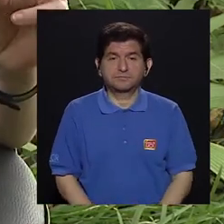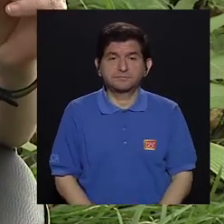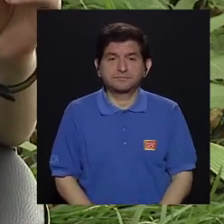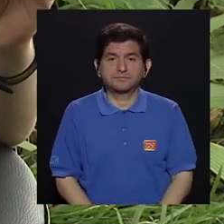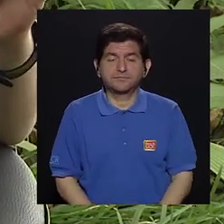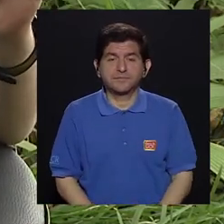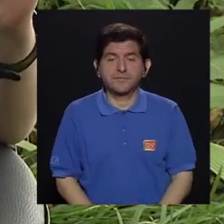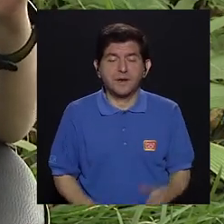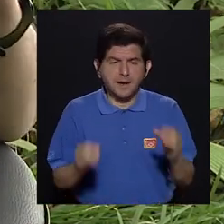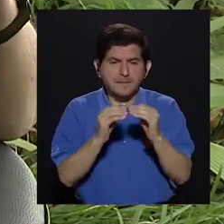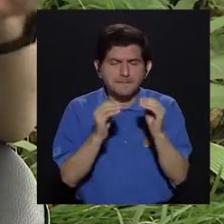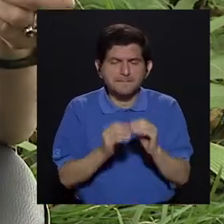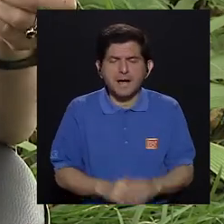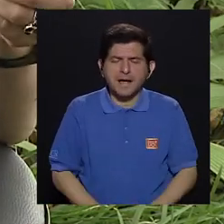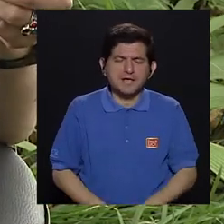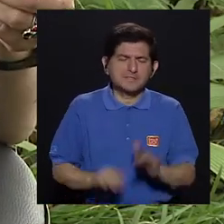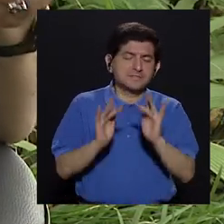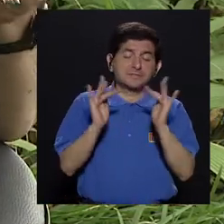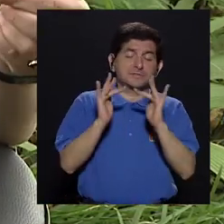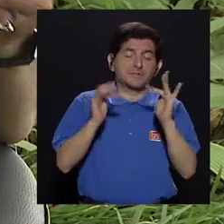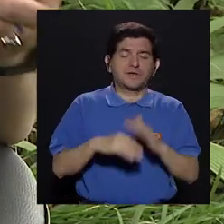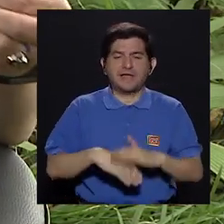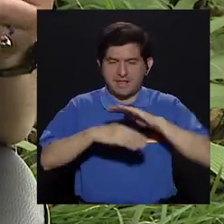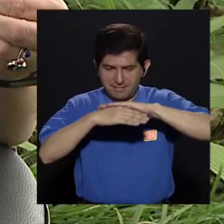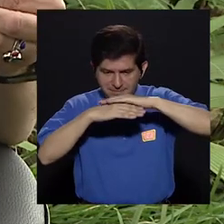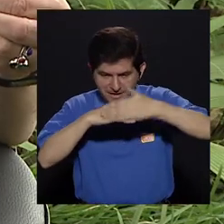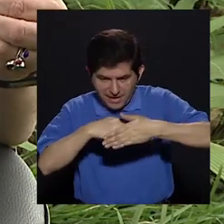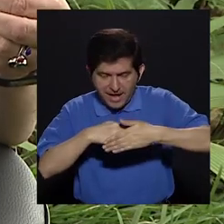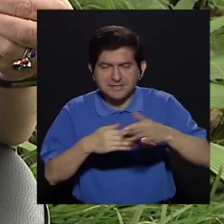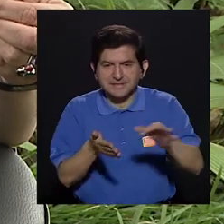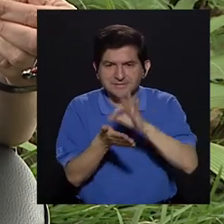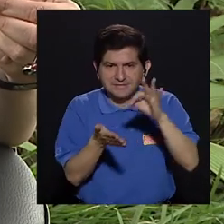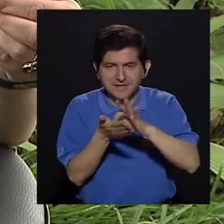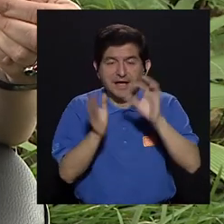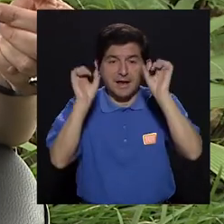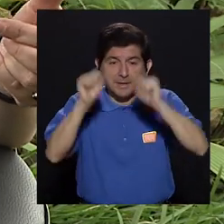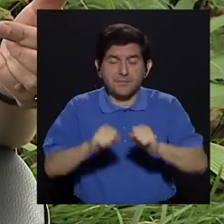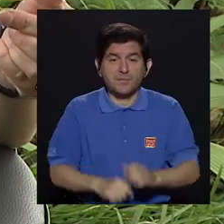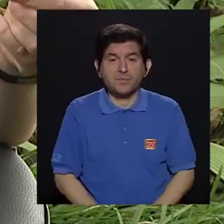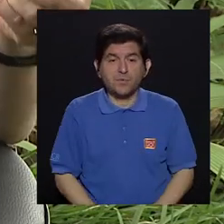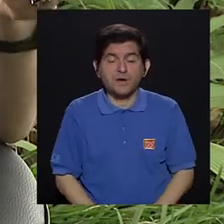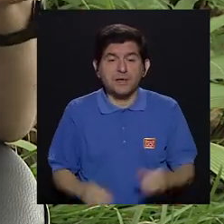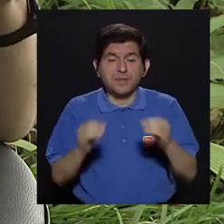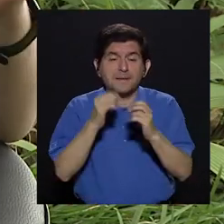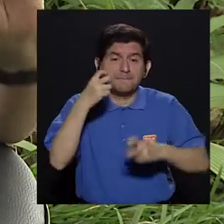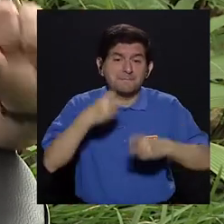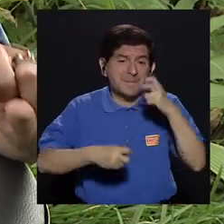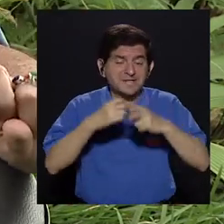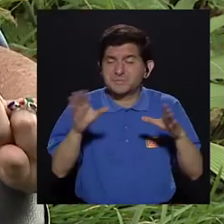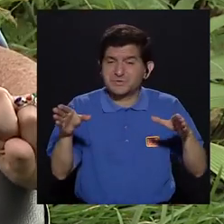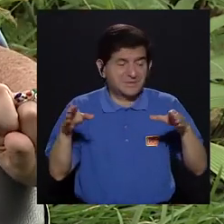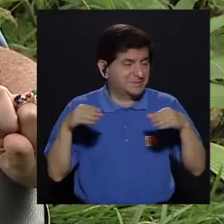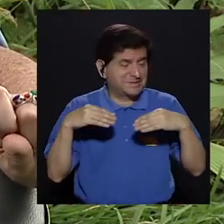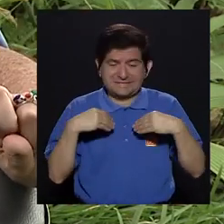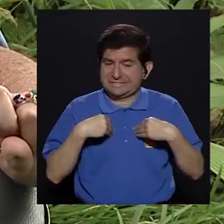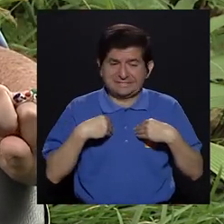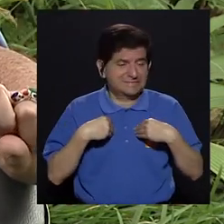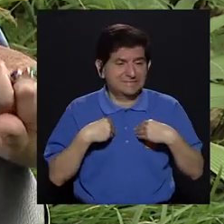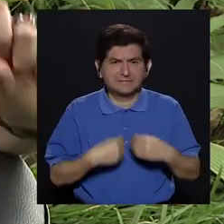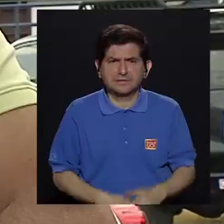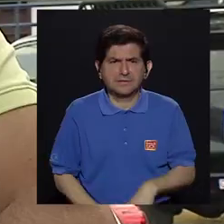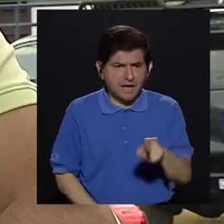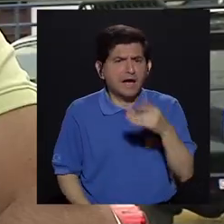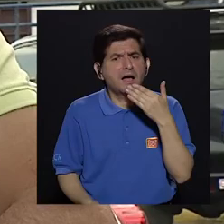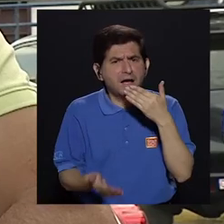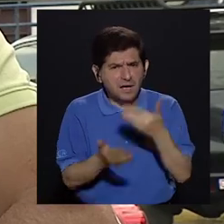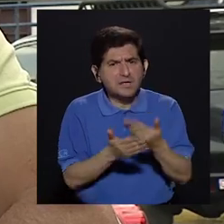es que entre más brillante sea la cáscara del frijol, puede haber más problemas de intolerancia, ¿verdad?